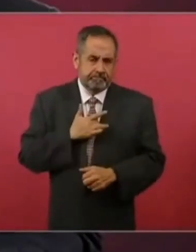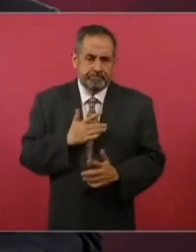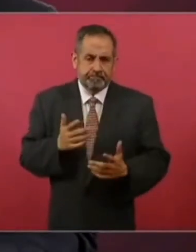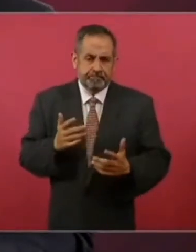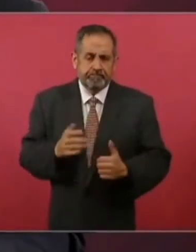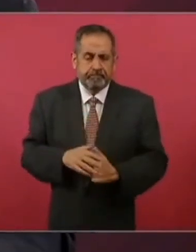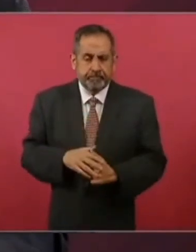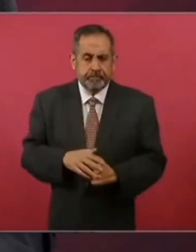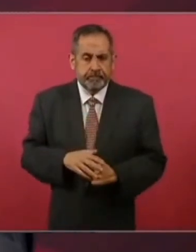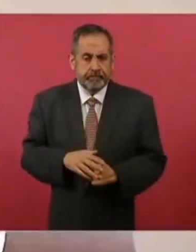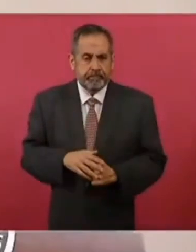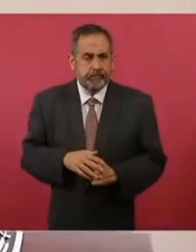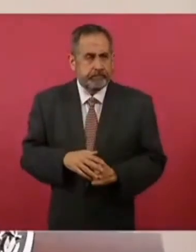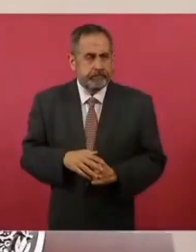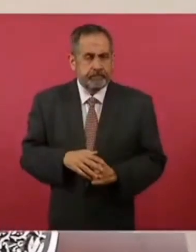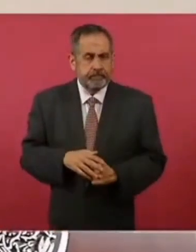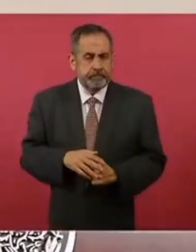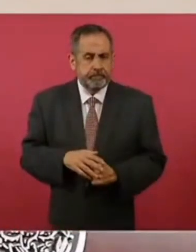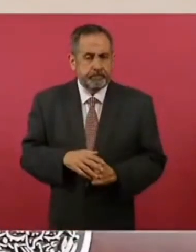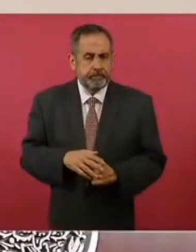No deja de